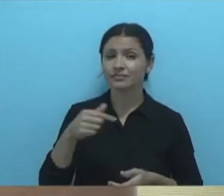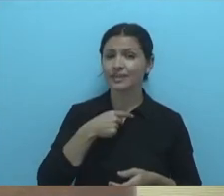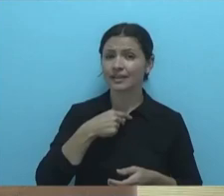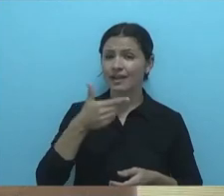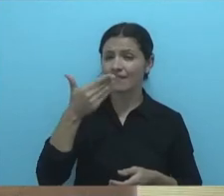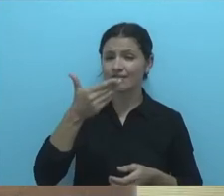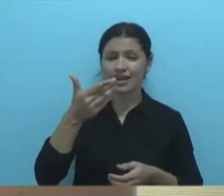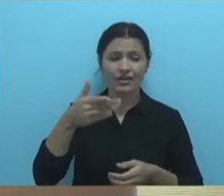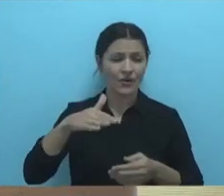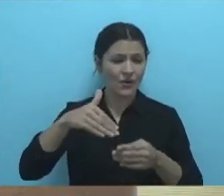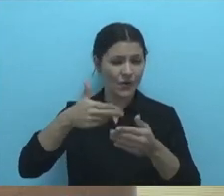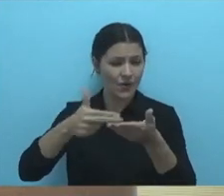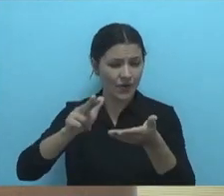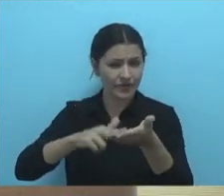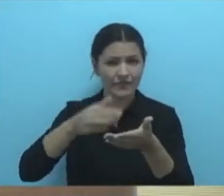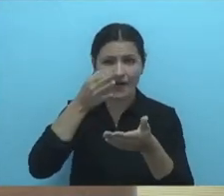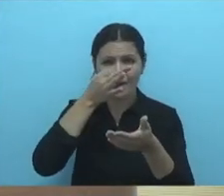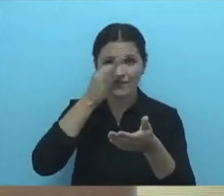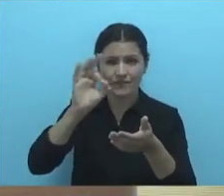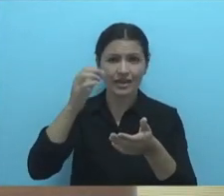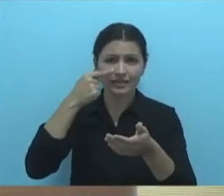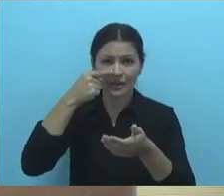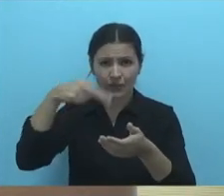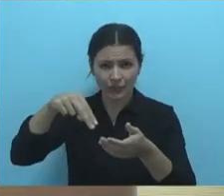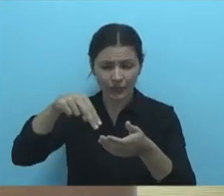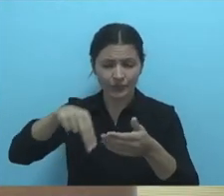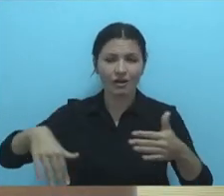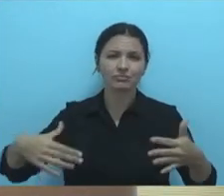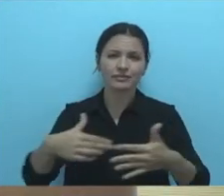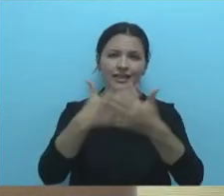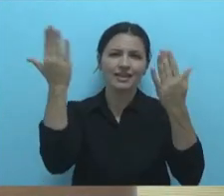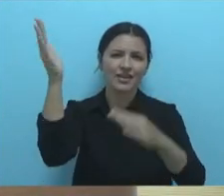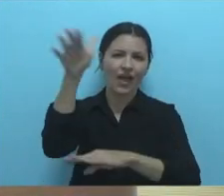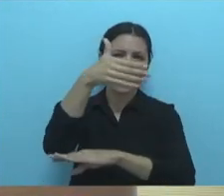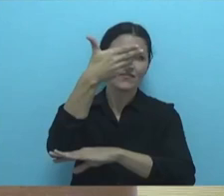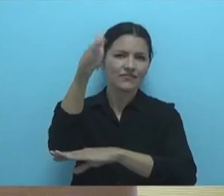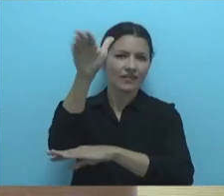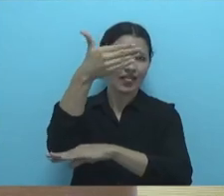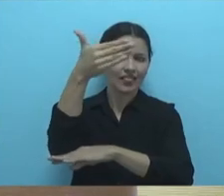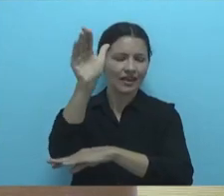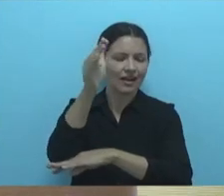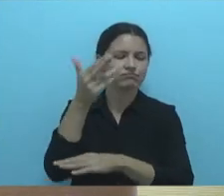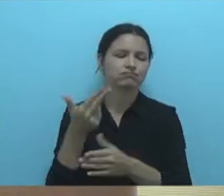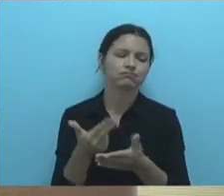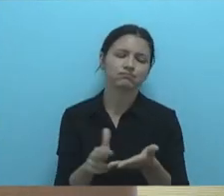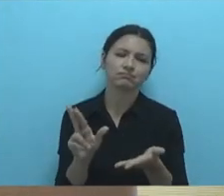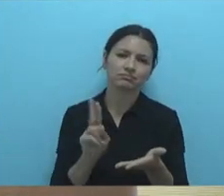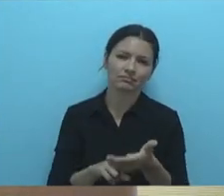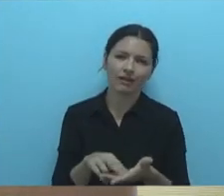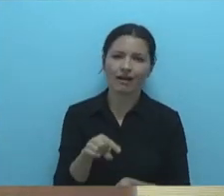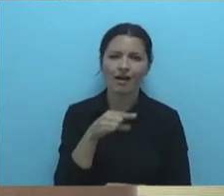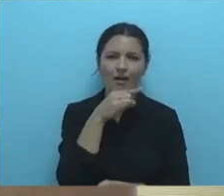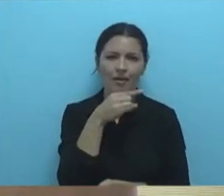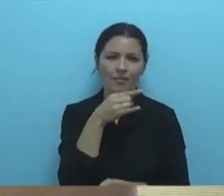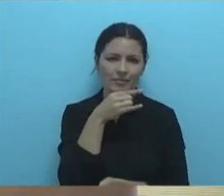vuelva a decirse que es el día de la bandera volveremos a mentir sobre el hecho porque el 20 de junio